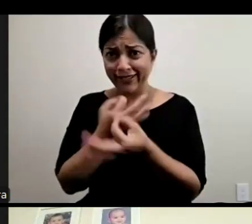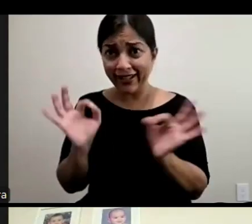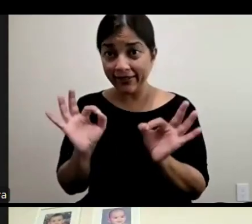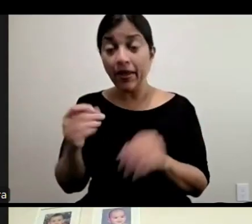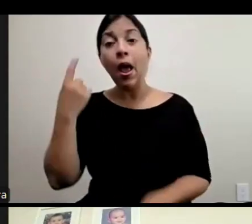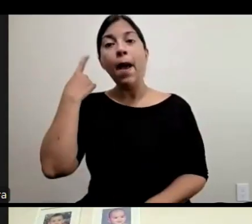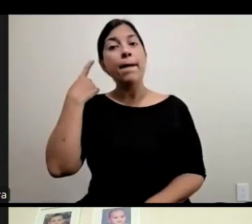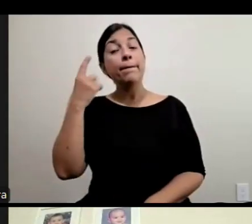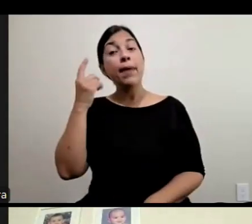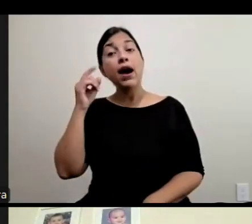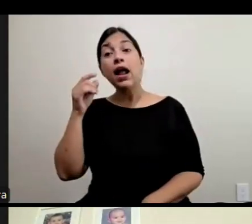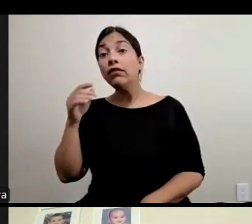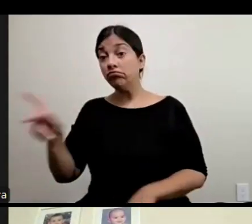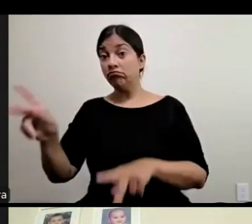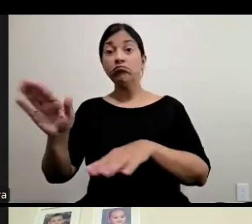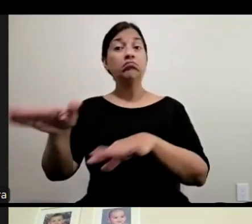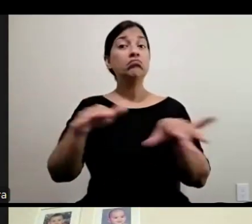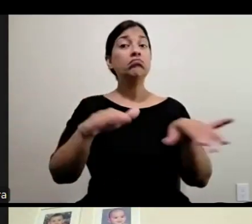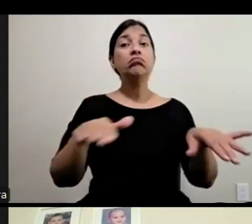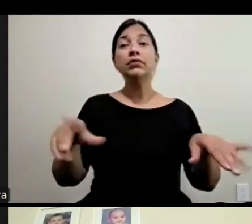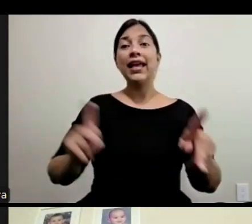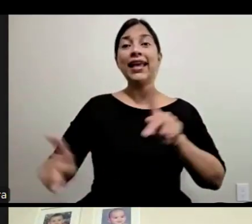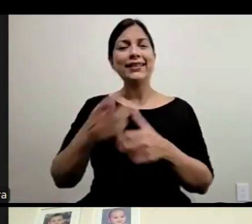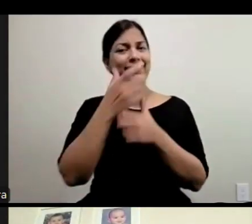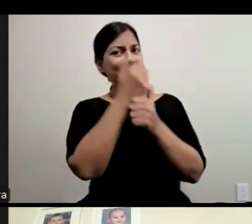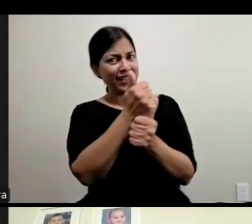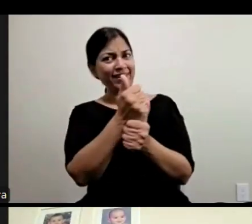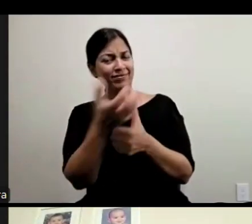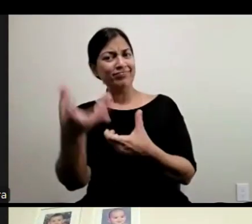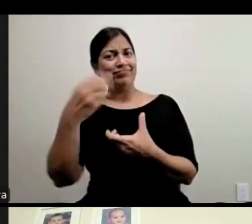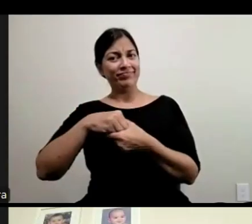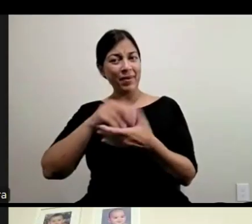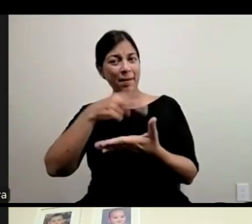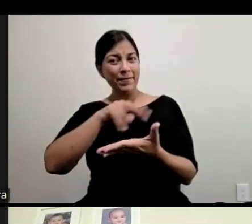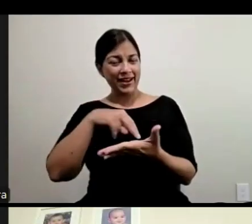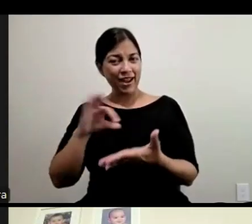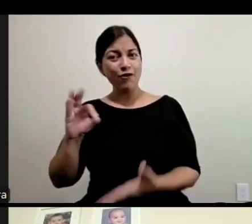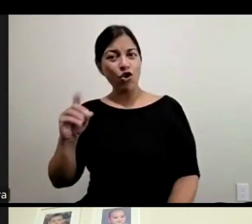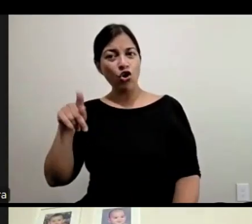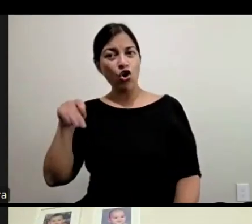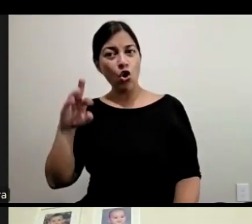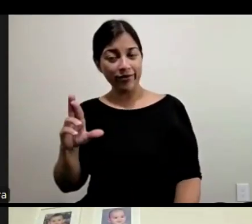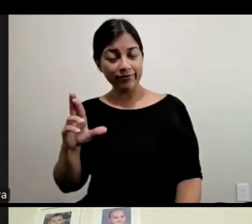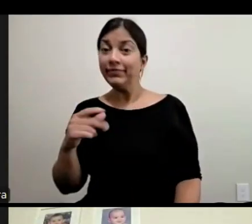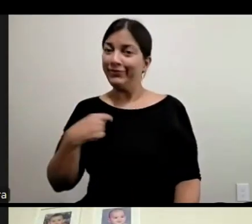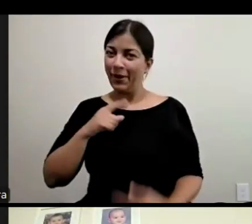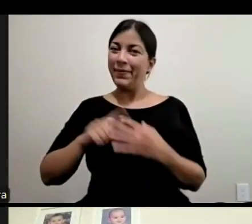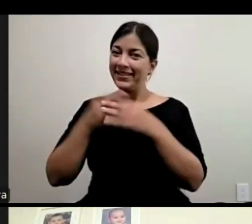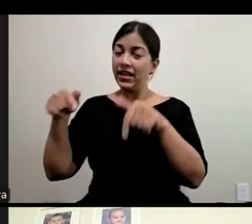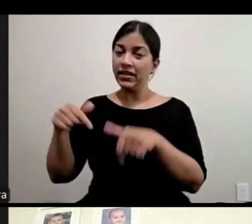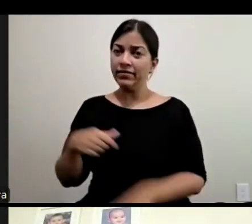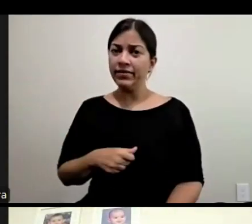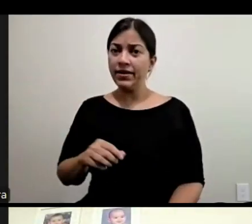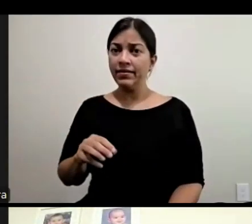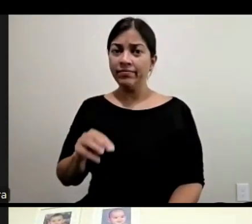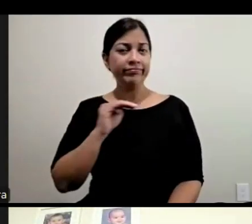se interesen en el ballet, ¿verdad? En el folclore de Puerto Rico. Y así fue como yo empecé. Mildred me dijo, Jorge, ¿por qué tú no empiezas a bailar? Y